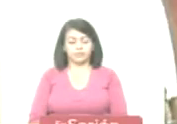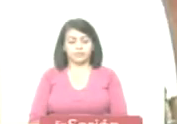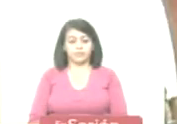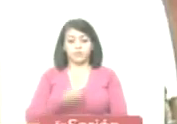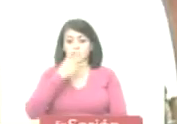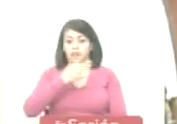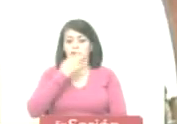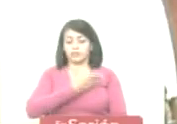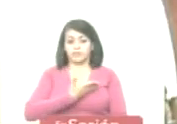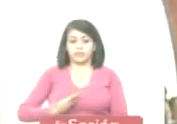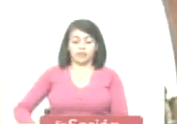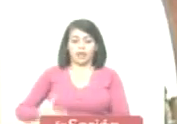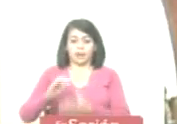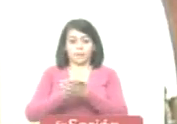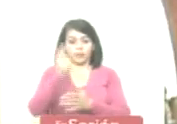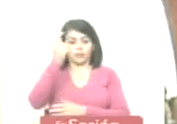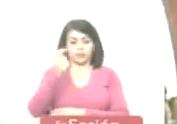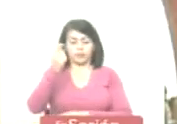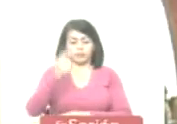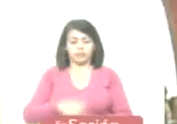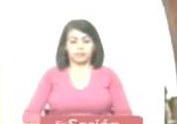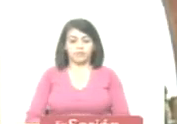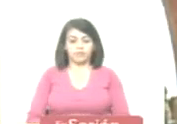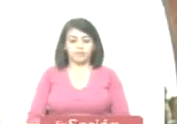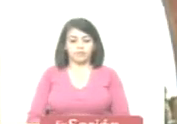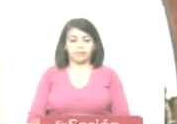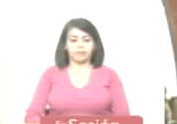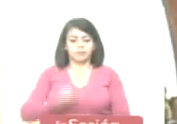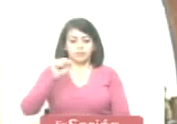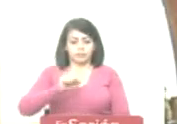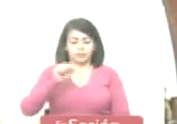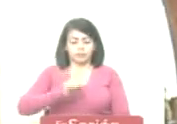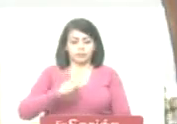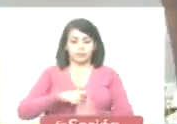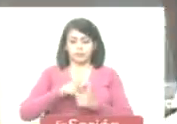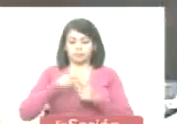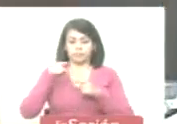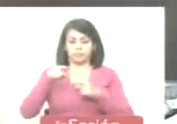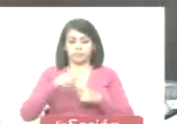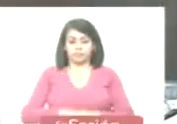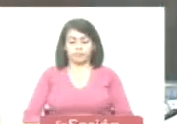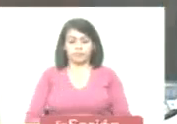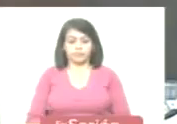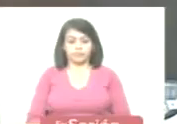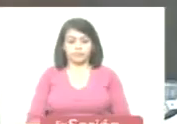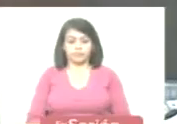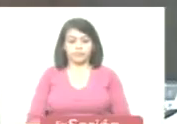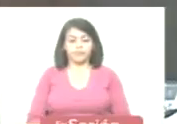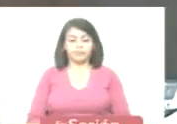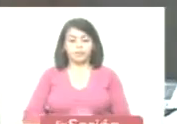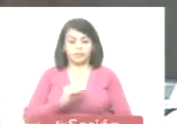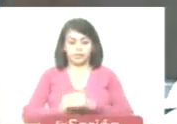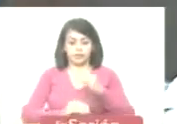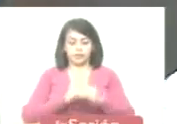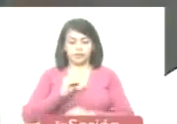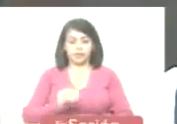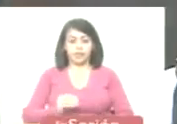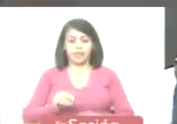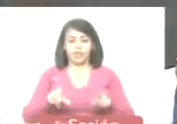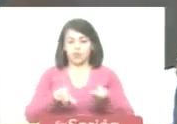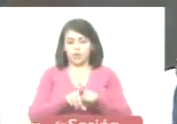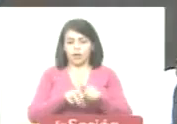Buenas tardes, señor presidente, colegas parlamentarios. Es cierto que se configura un acto de